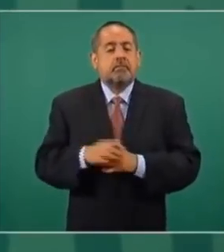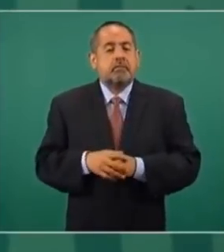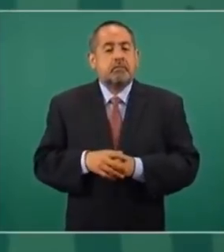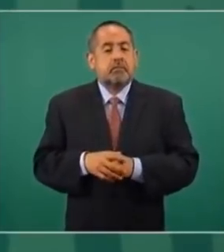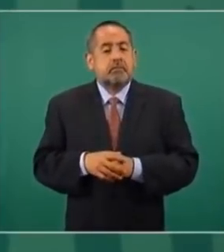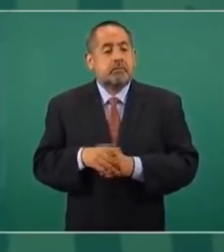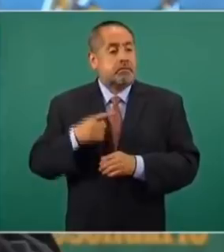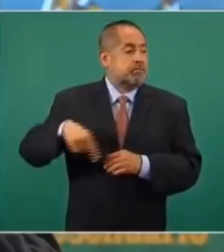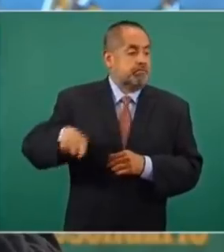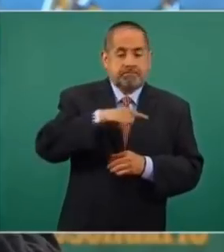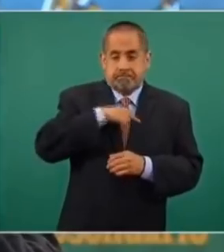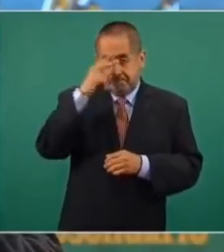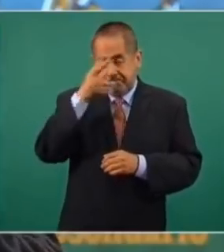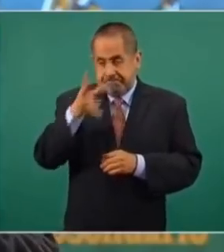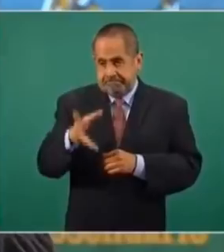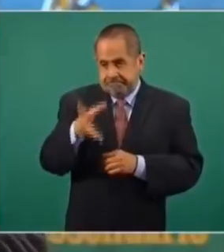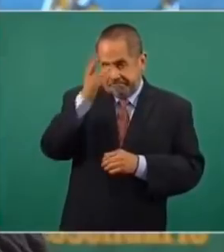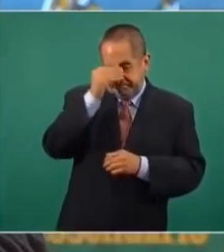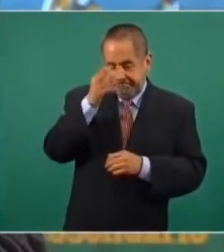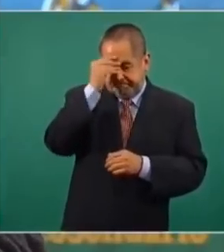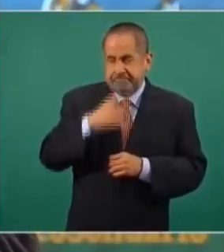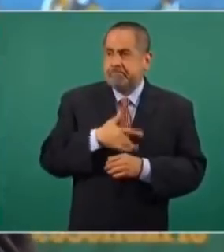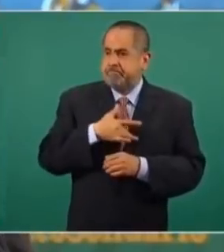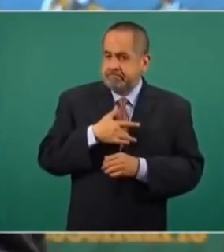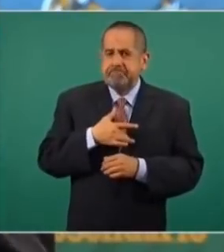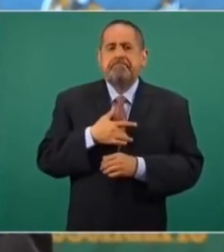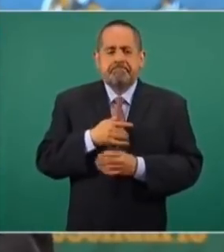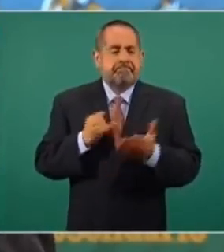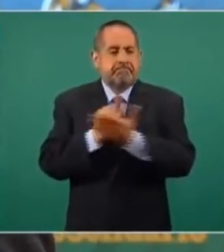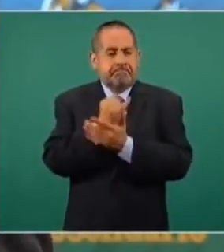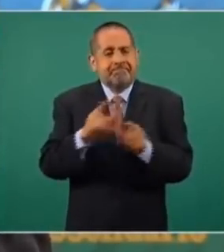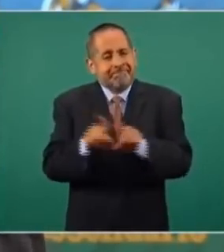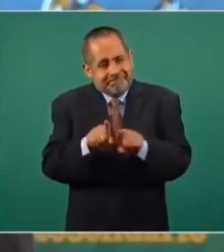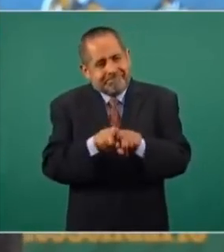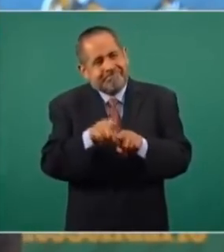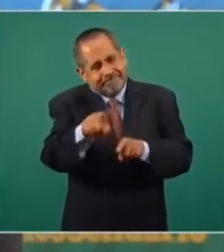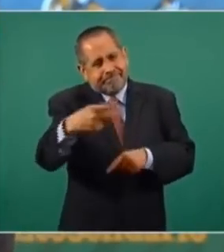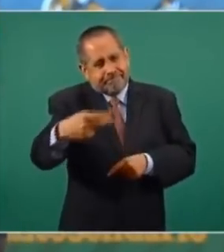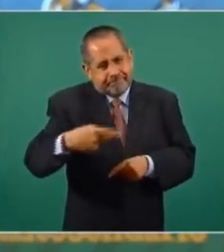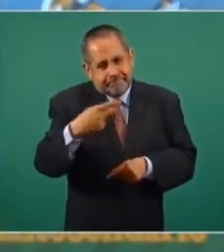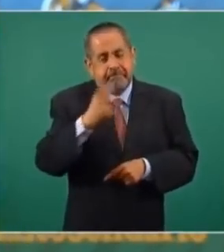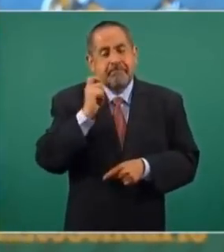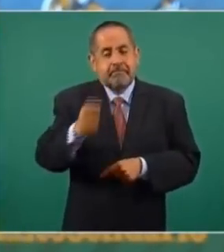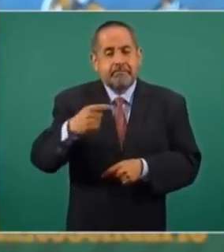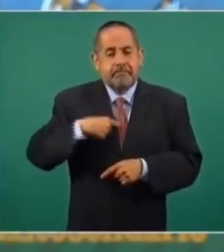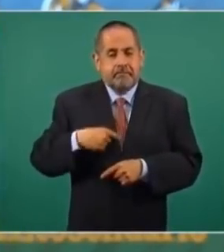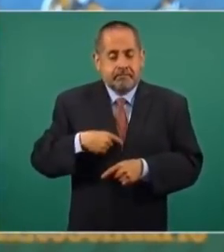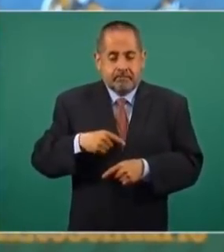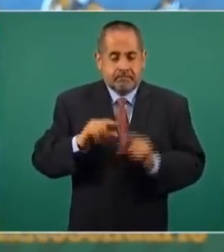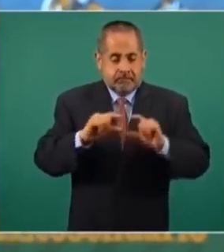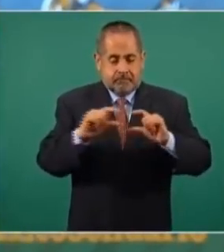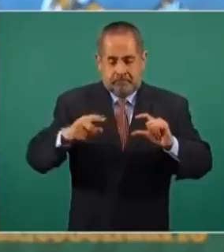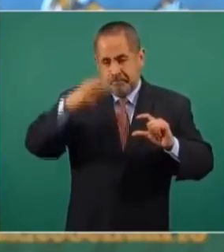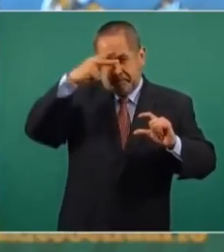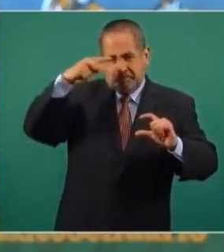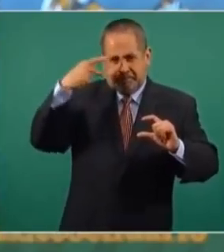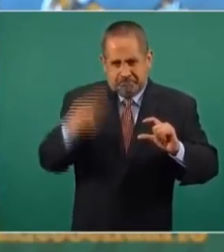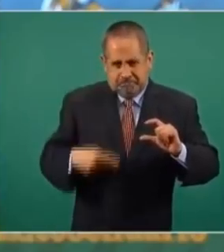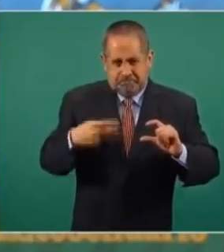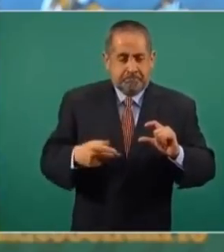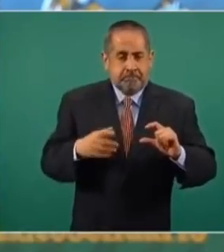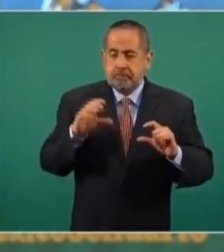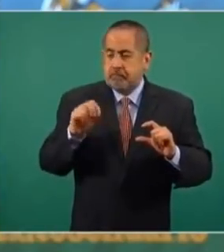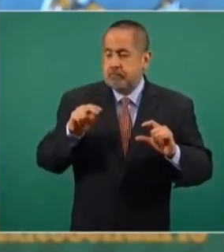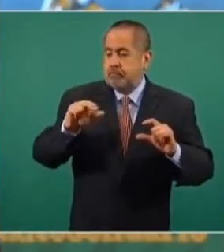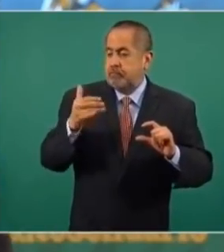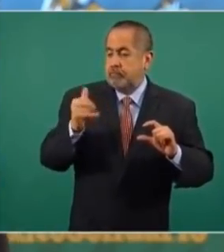un aprendizaje decisivo para lo que tú estás preguntando, que son las vacunas mexicanas. CONACYT está apoyando